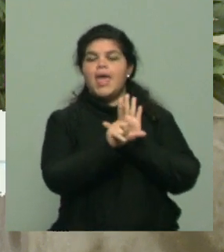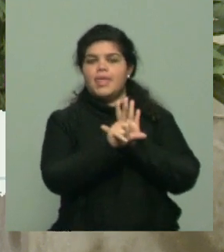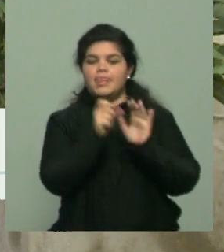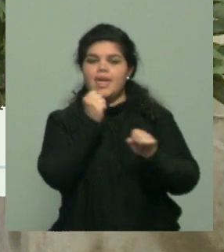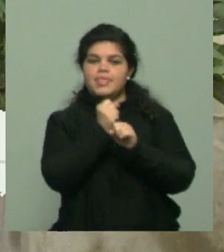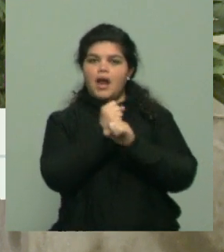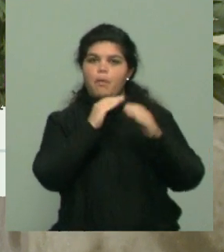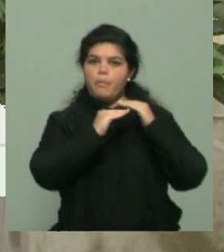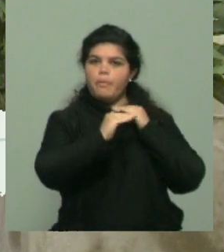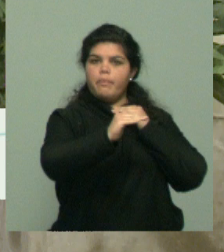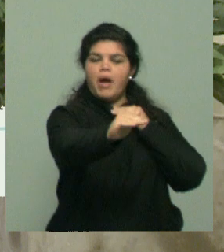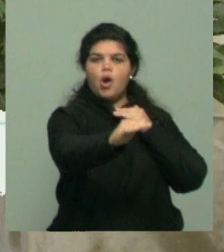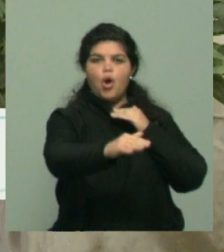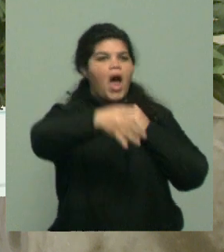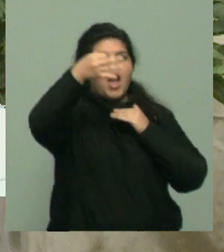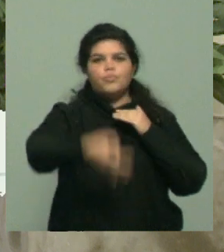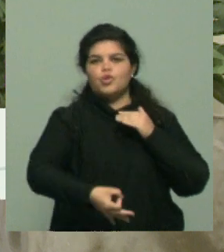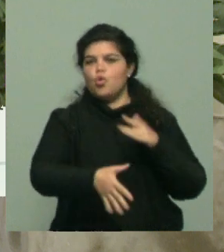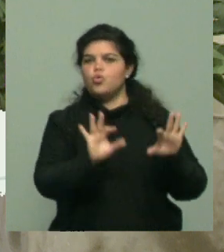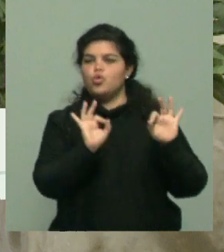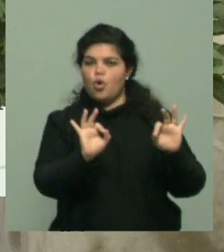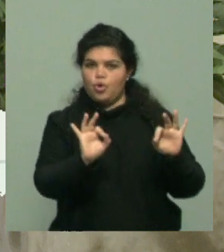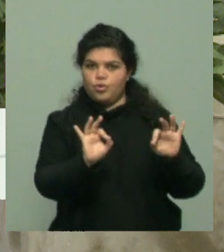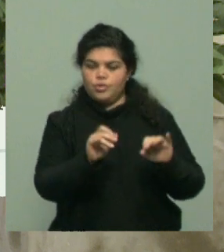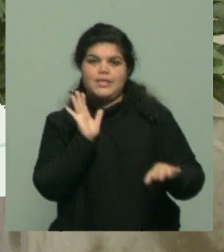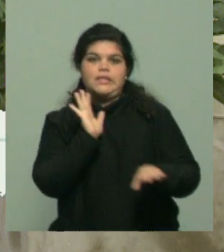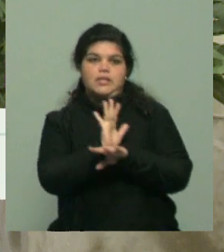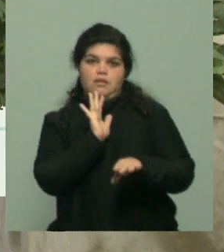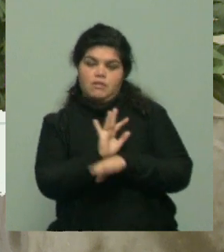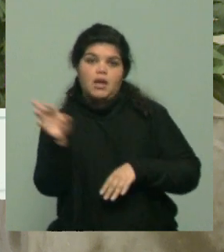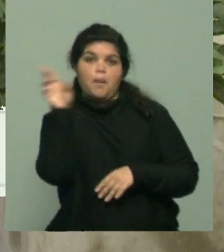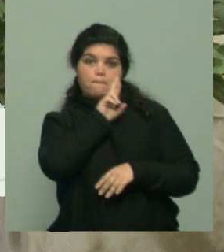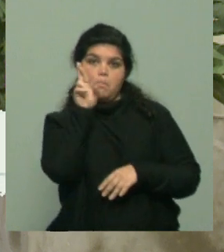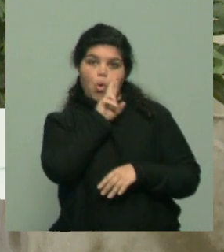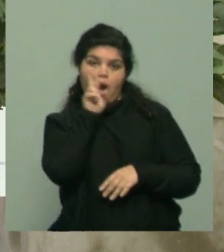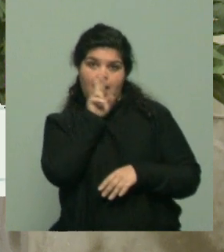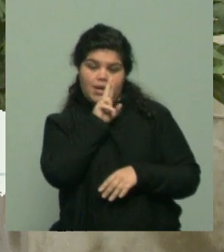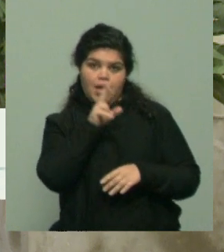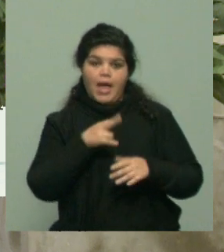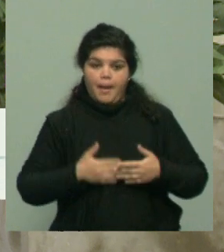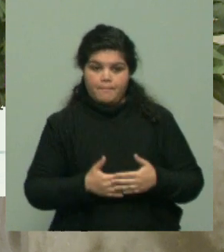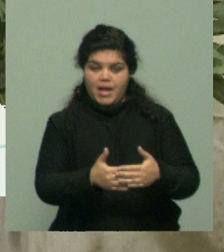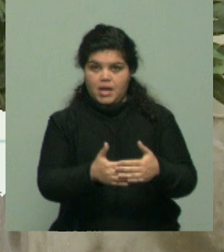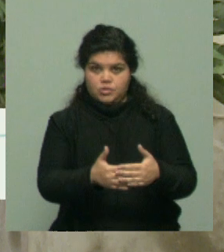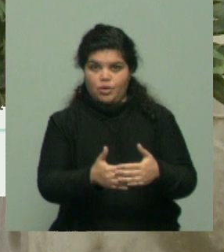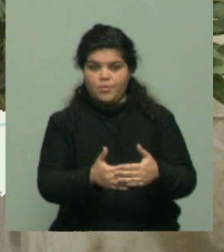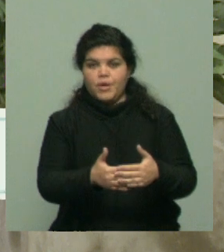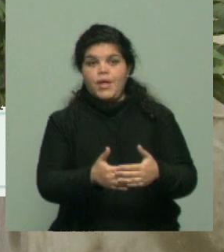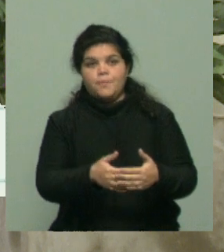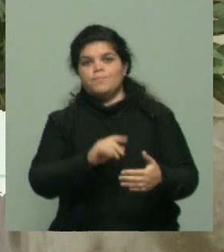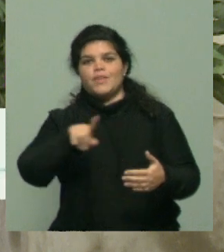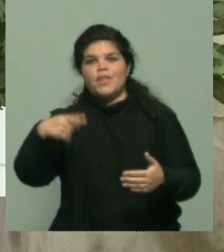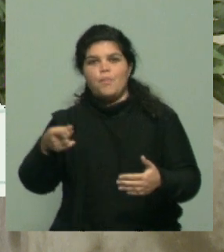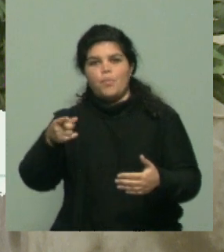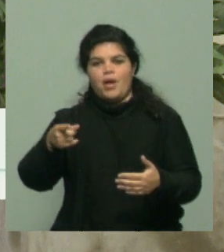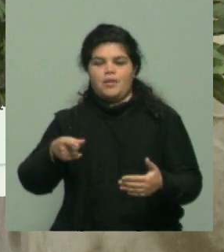una estabilidad absoluta durante el periodo de gestación. Esto significa que si una mujer es despedida en el tránsito del embarazo